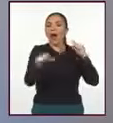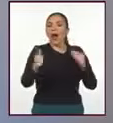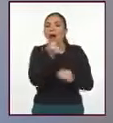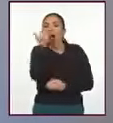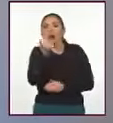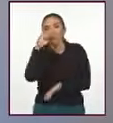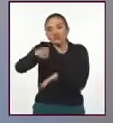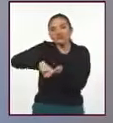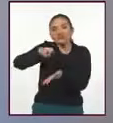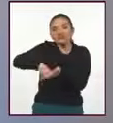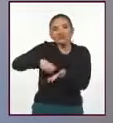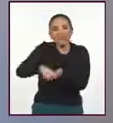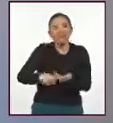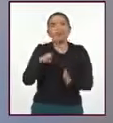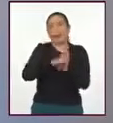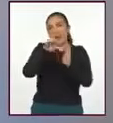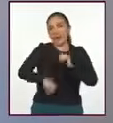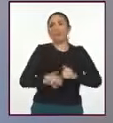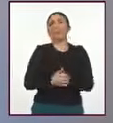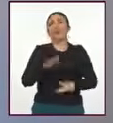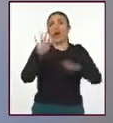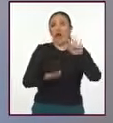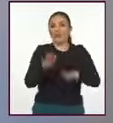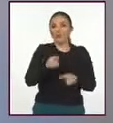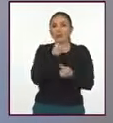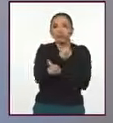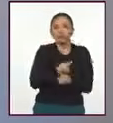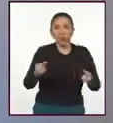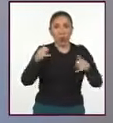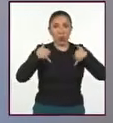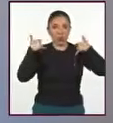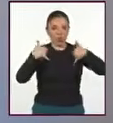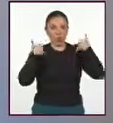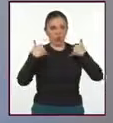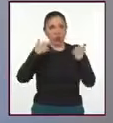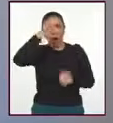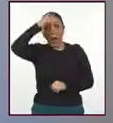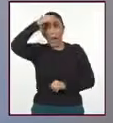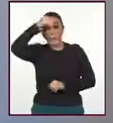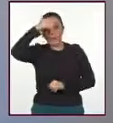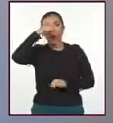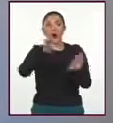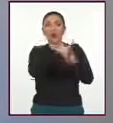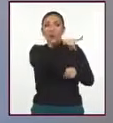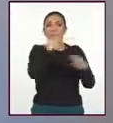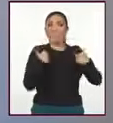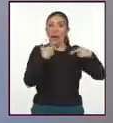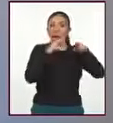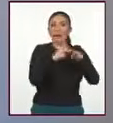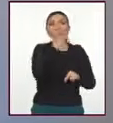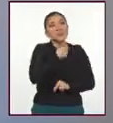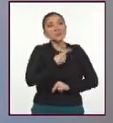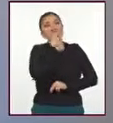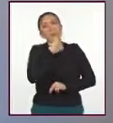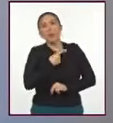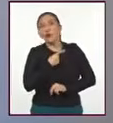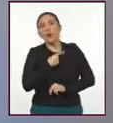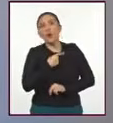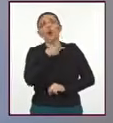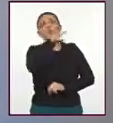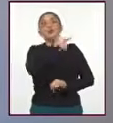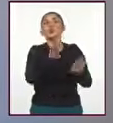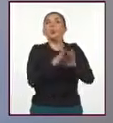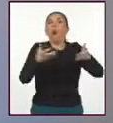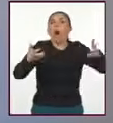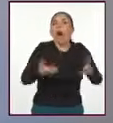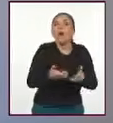diga, niños y adolescentes no es que aprenden tanto de lo que tú les digas, aprenden más de lo que tú les estás demostrando,